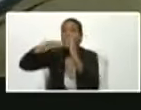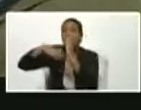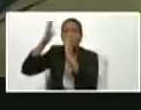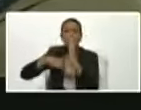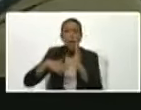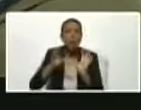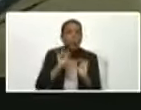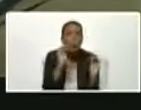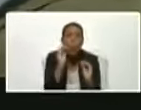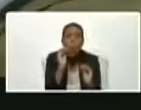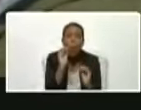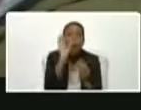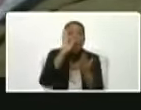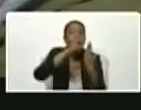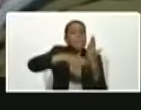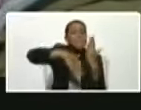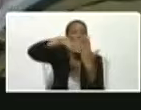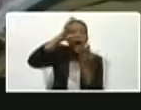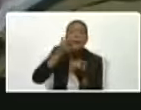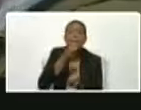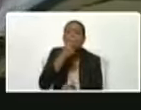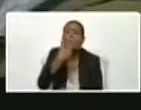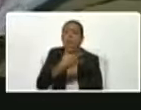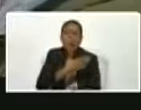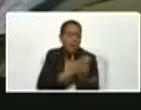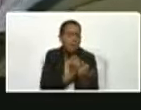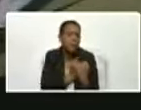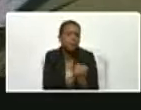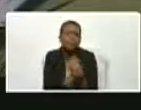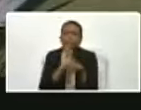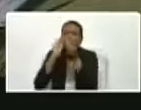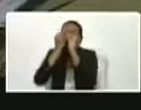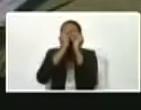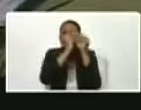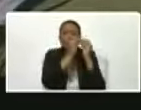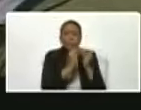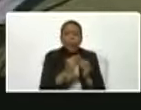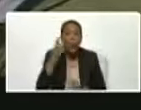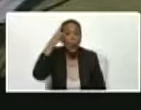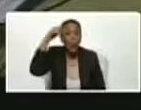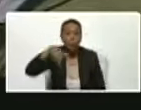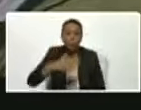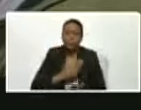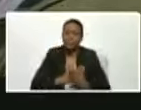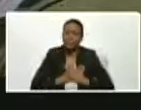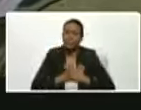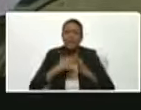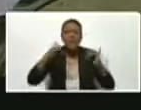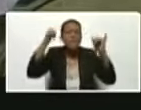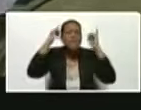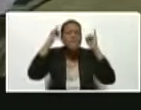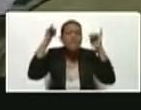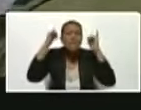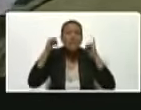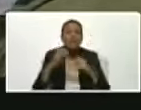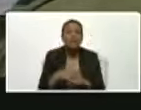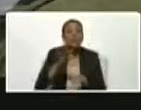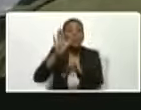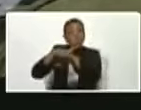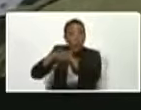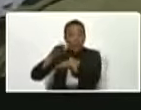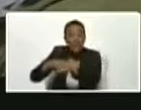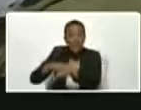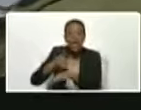por pintar se enamoraron de la escuela y de verdad mire hoy estoy de fiesta estamos que yo le dije a